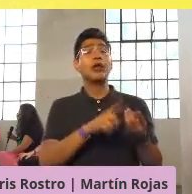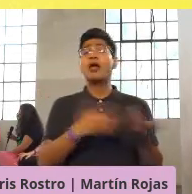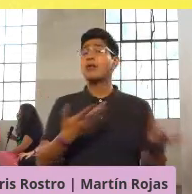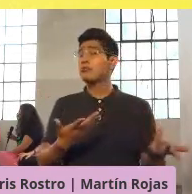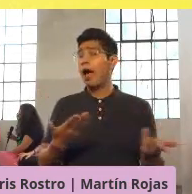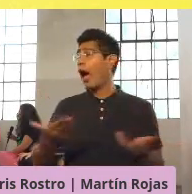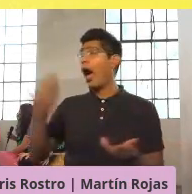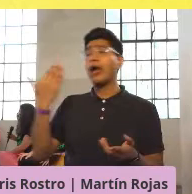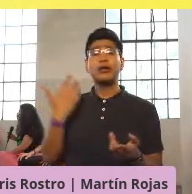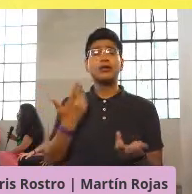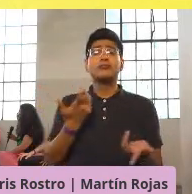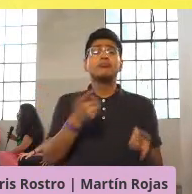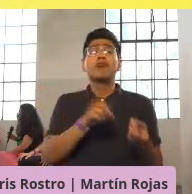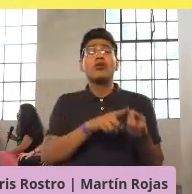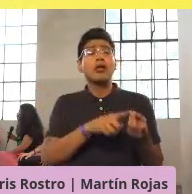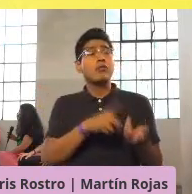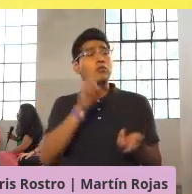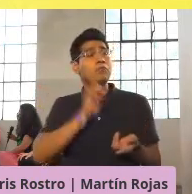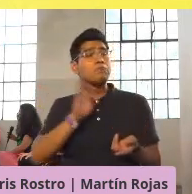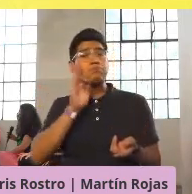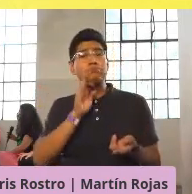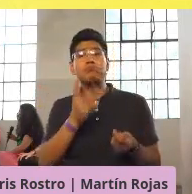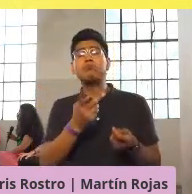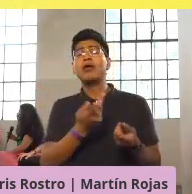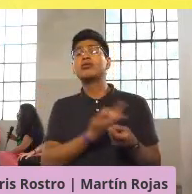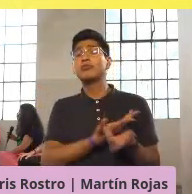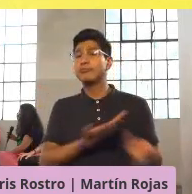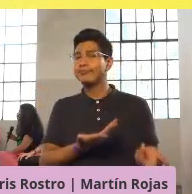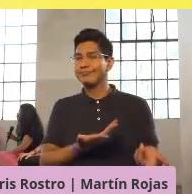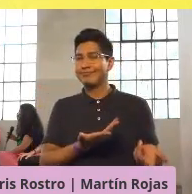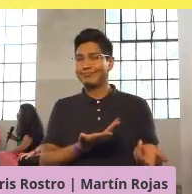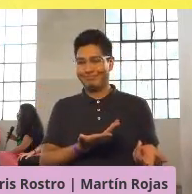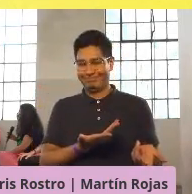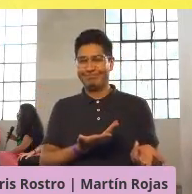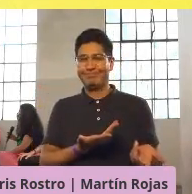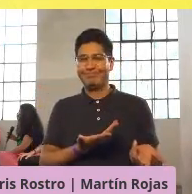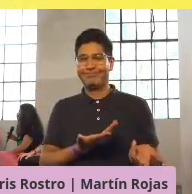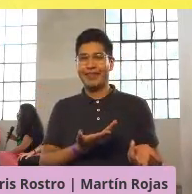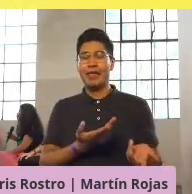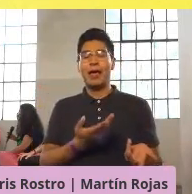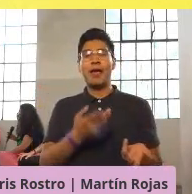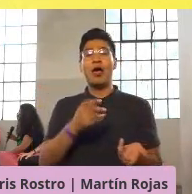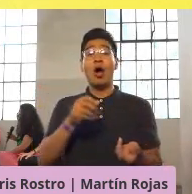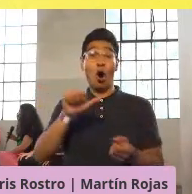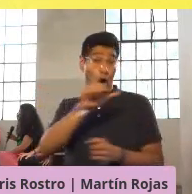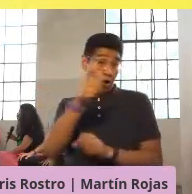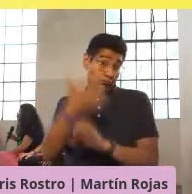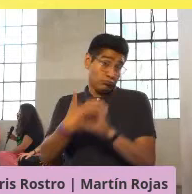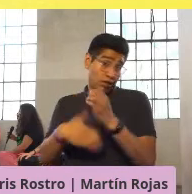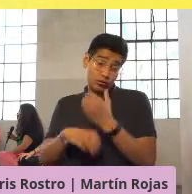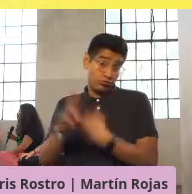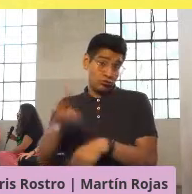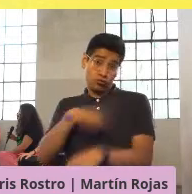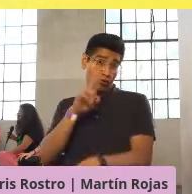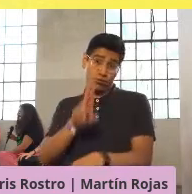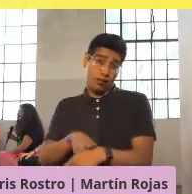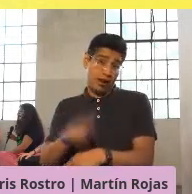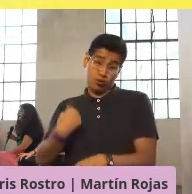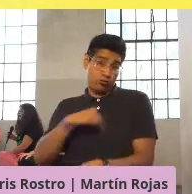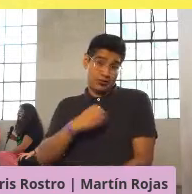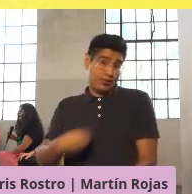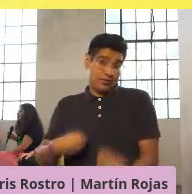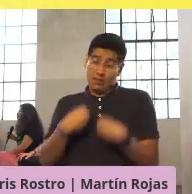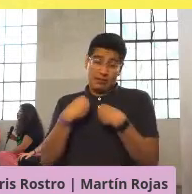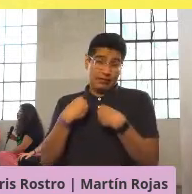cuando, cuando pasó esto? Y pues estábamos haciendo otras cosas, ¿no? Y estamos ocupándonos de un chingo